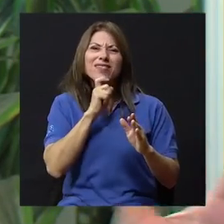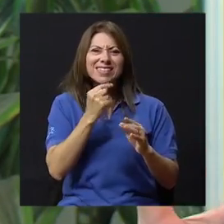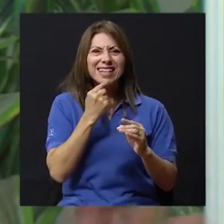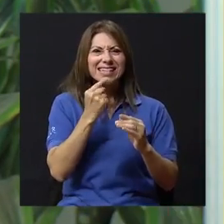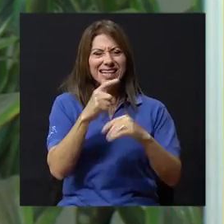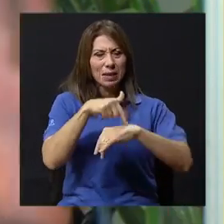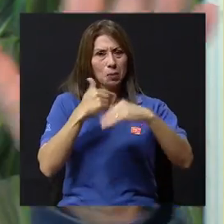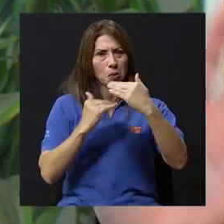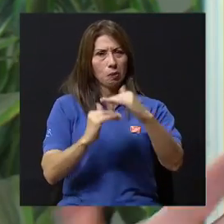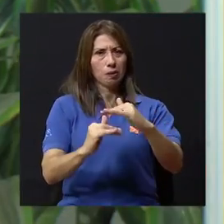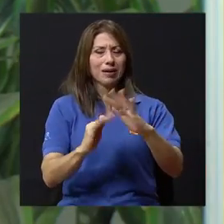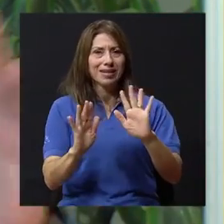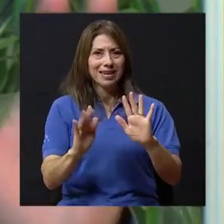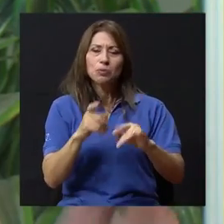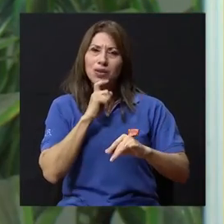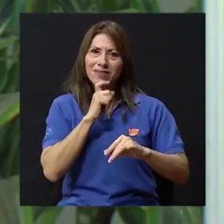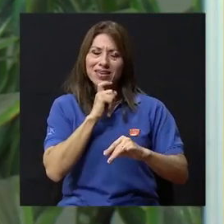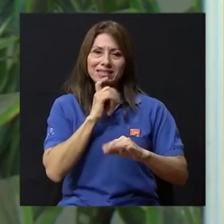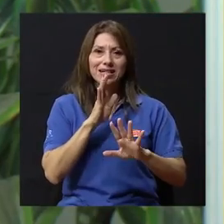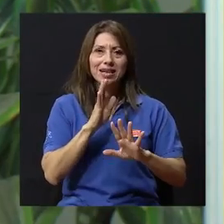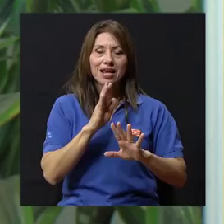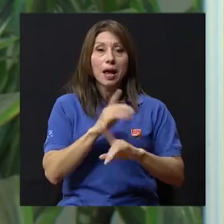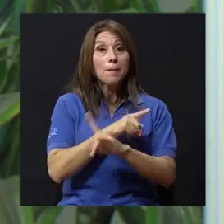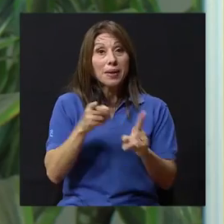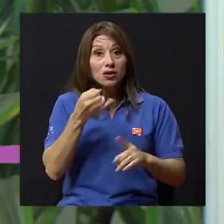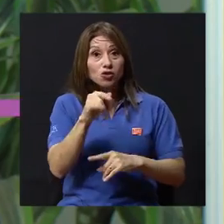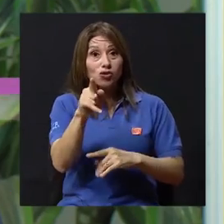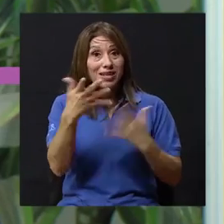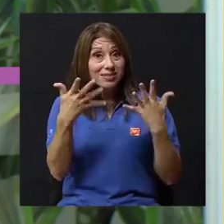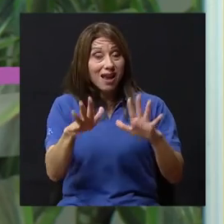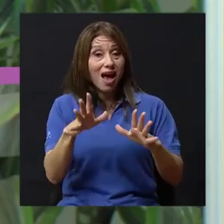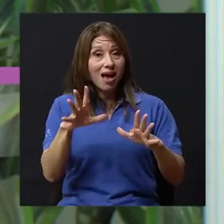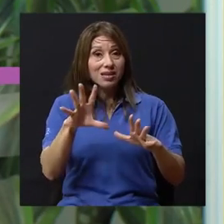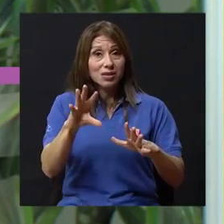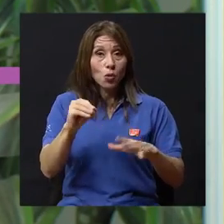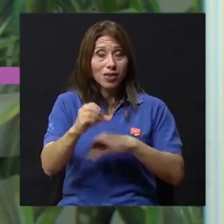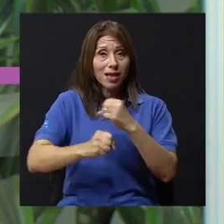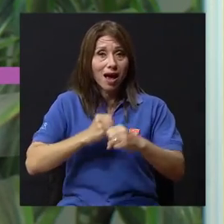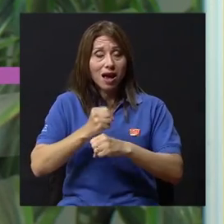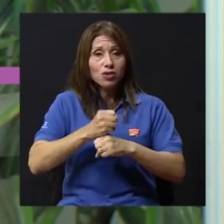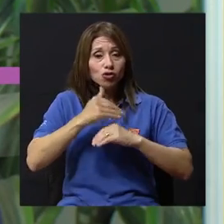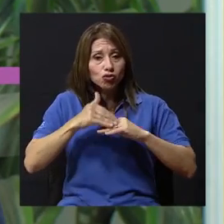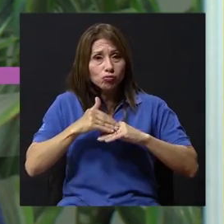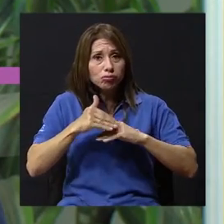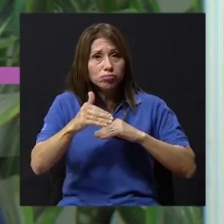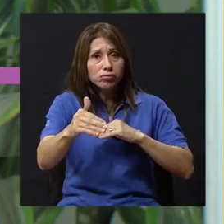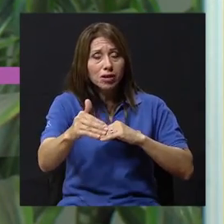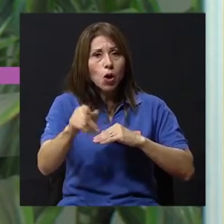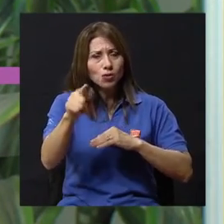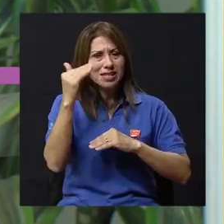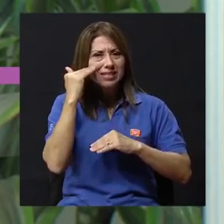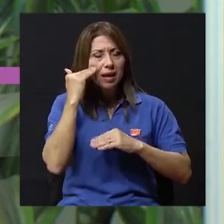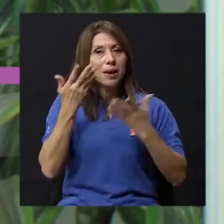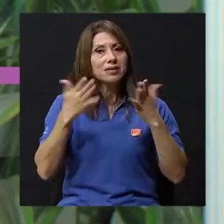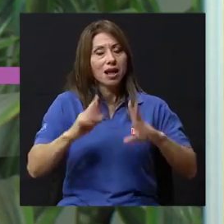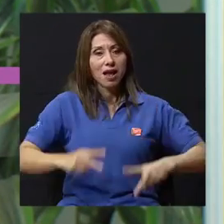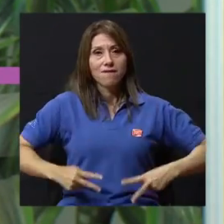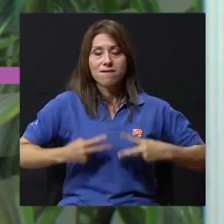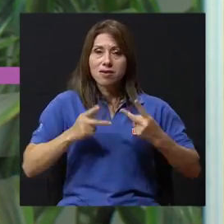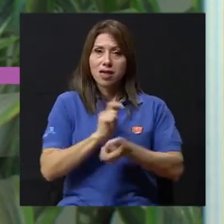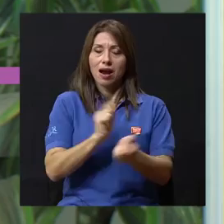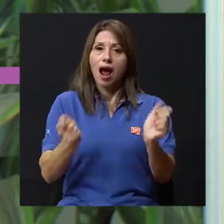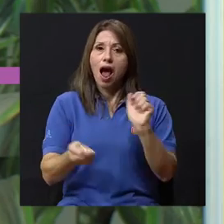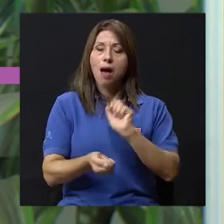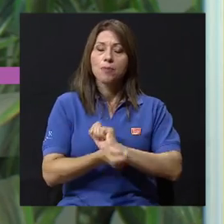antes, otros después, digamos que después de los 50, sepa que la vida ha cambiado para bien. sepa que ha cambiado para bien, que